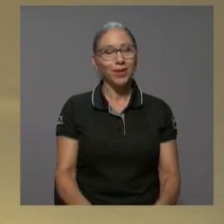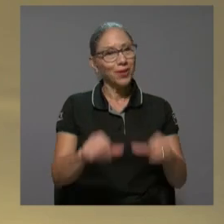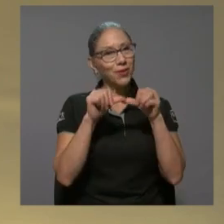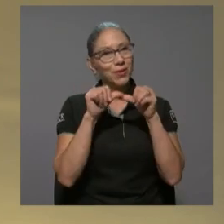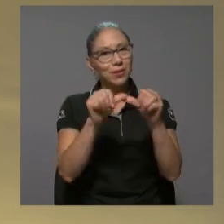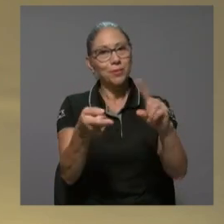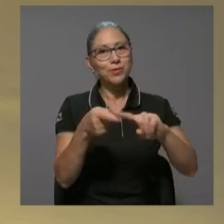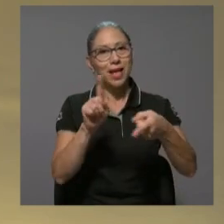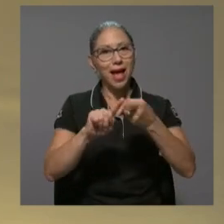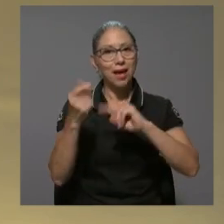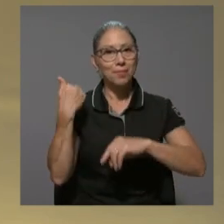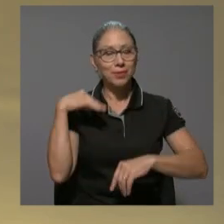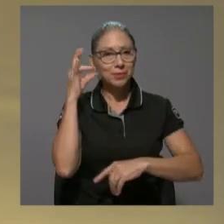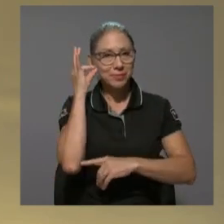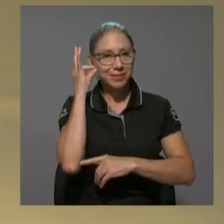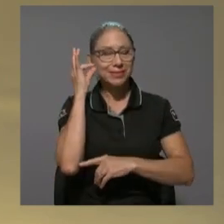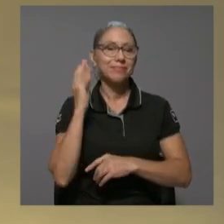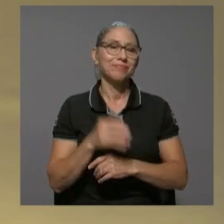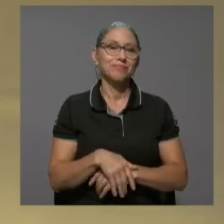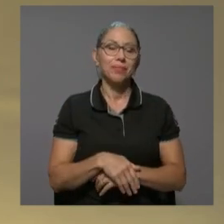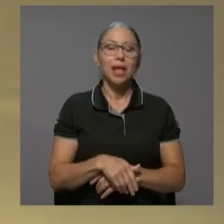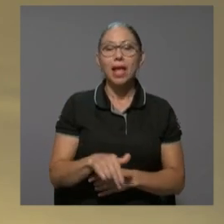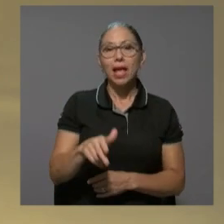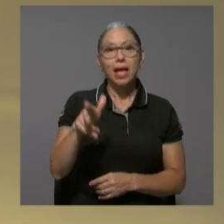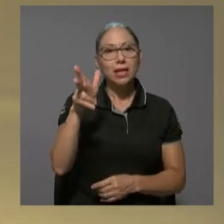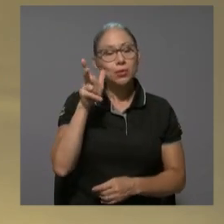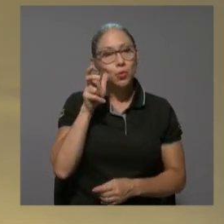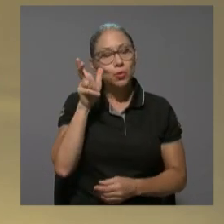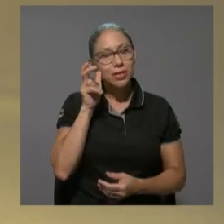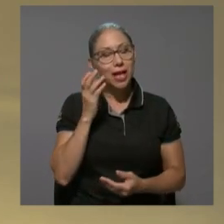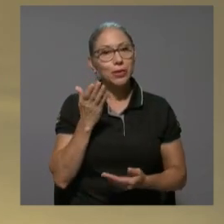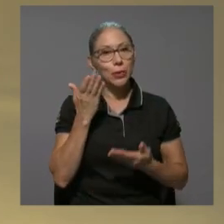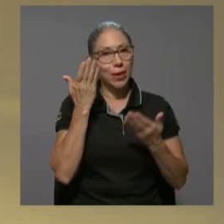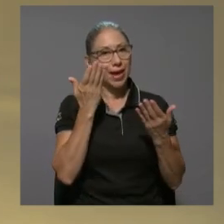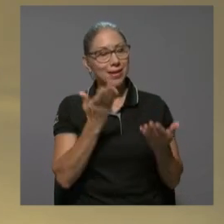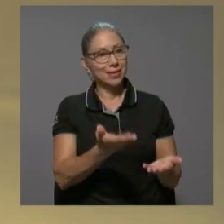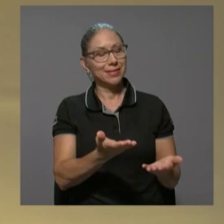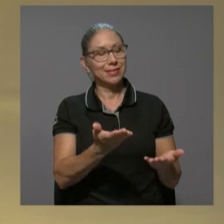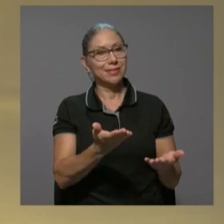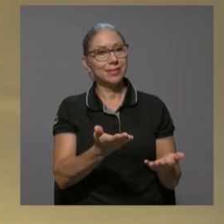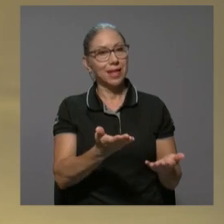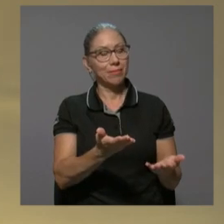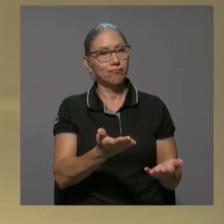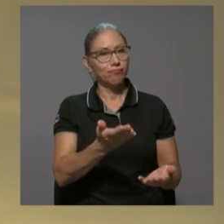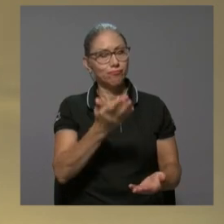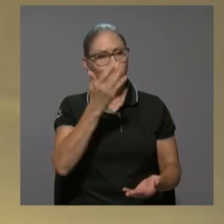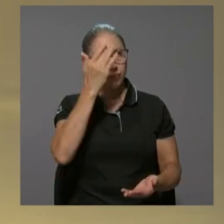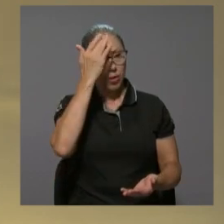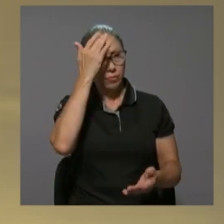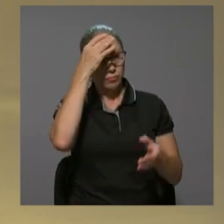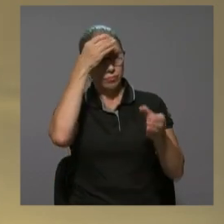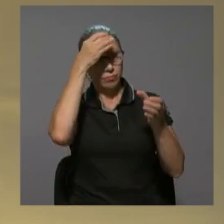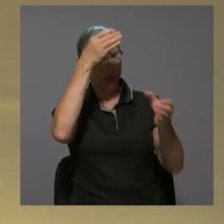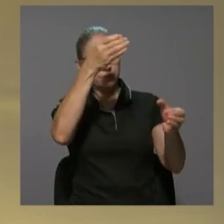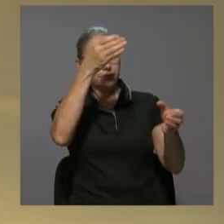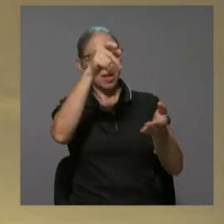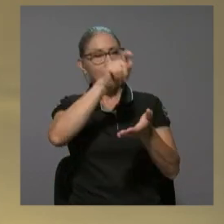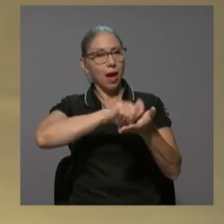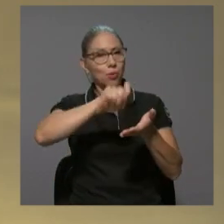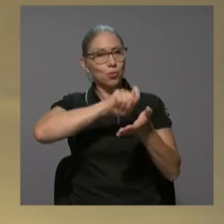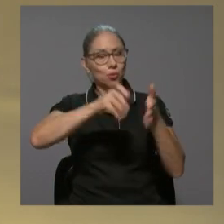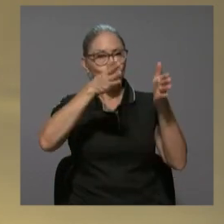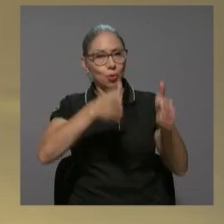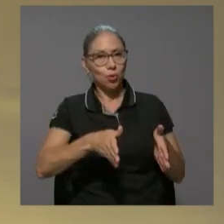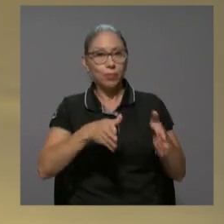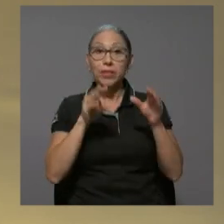Continuamos, amigas y amigos, escuchando a este lúcido autor y